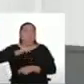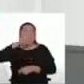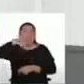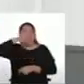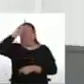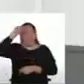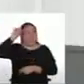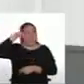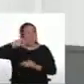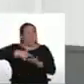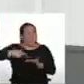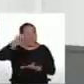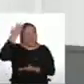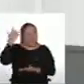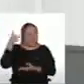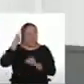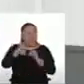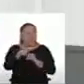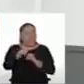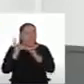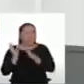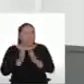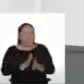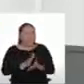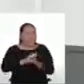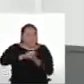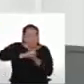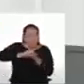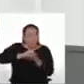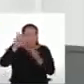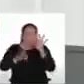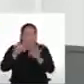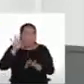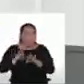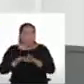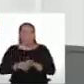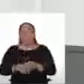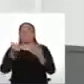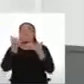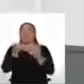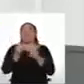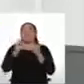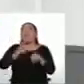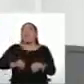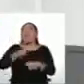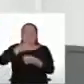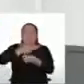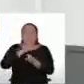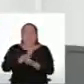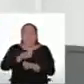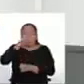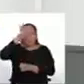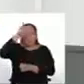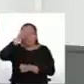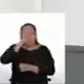guión teatral para promover esta causa? Pues ahora te toca crear una ley para hacer concreta esa idea.